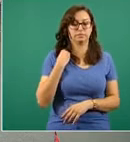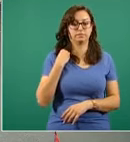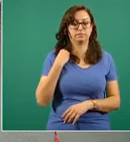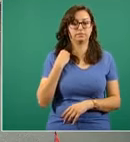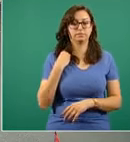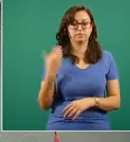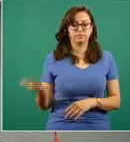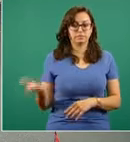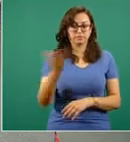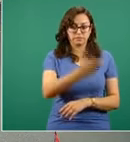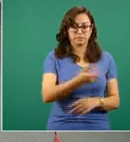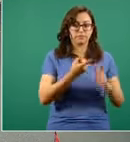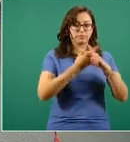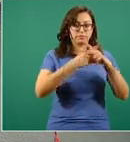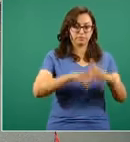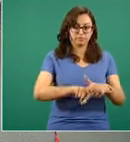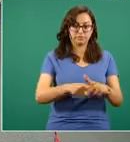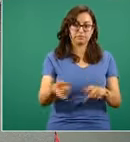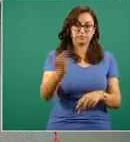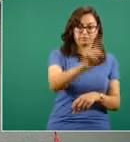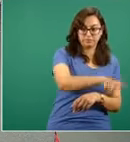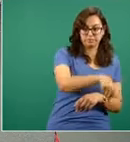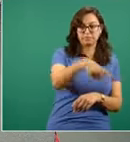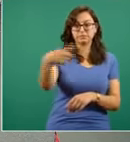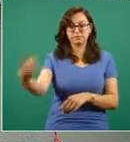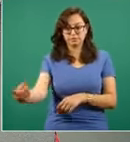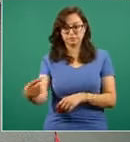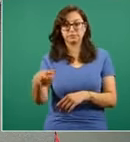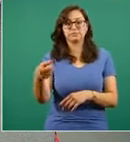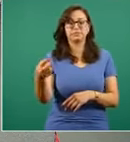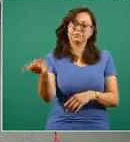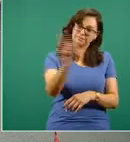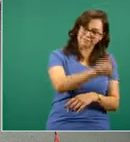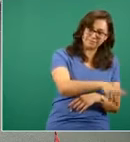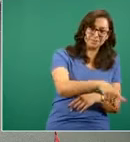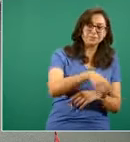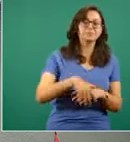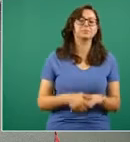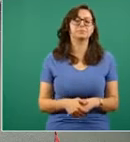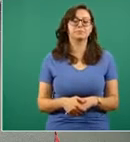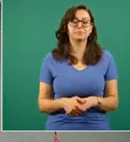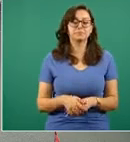de este lado, luego saltamos para acá y volvemos de este lado para acá.